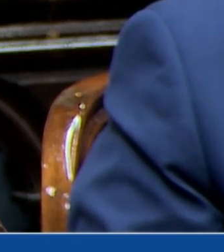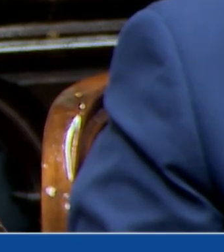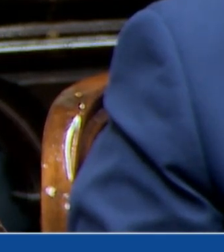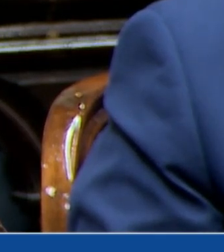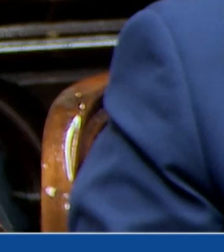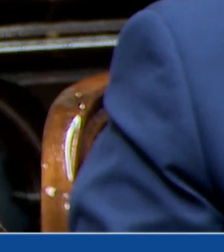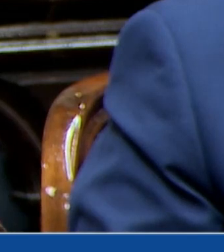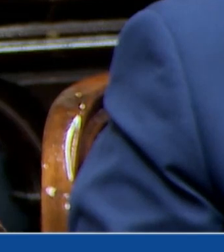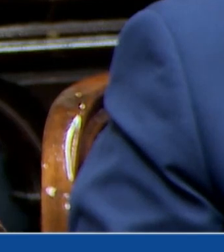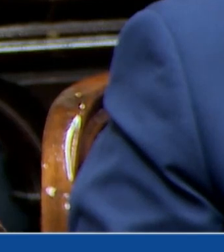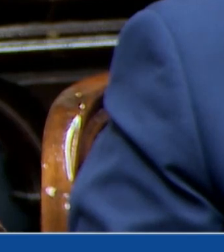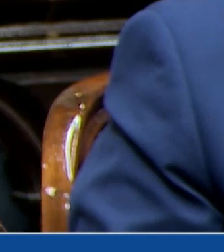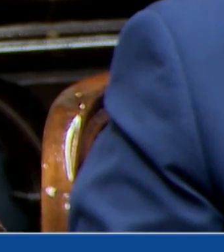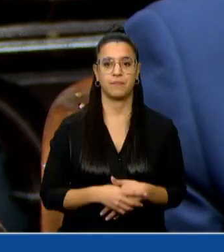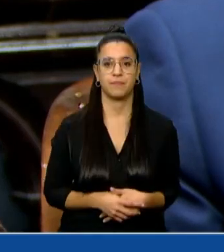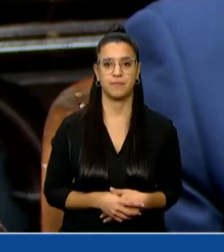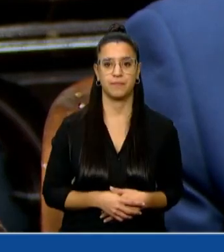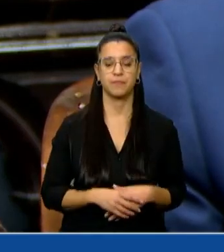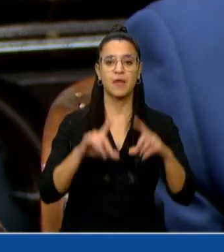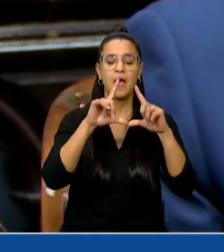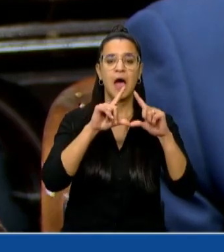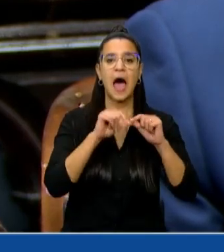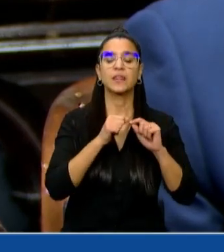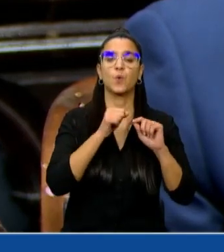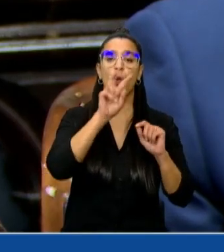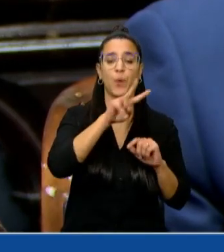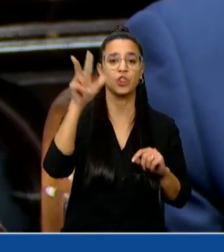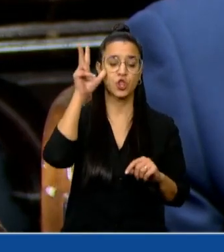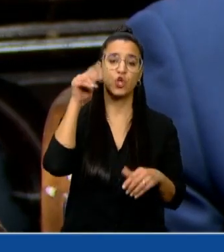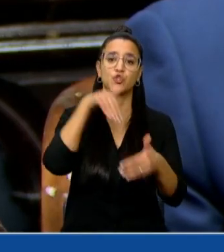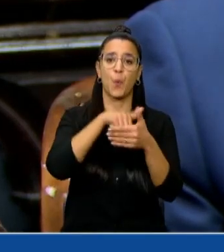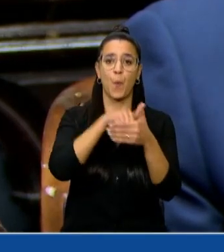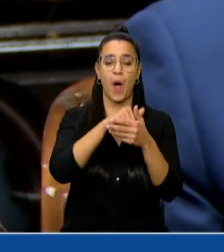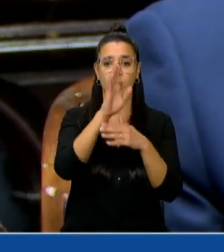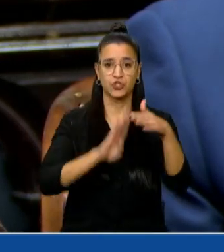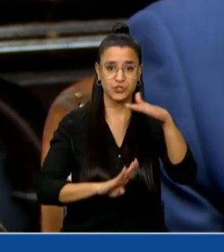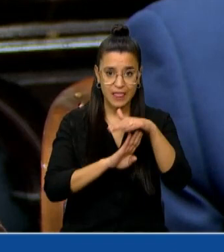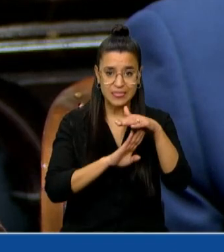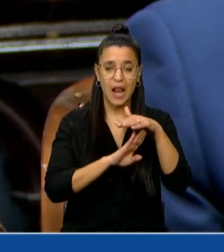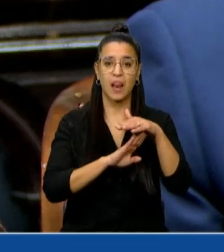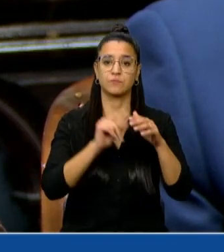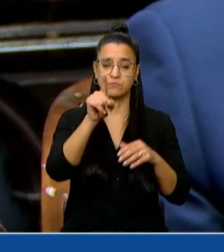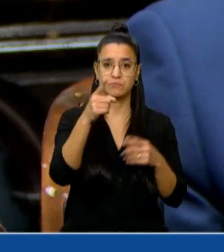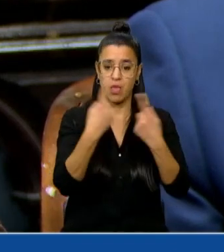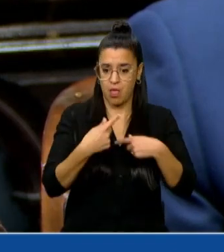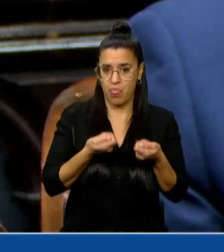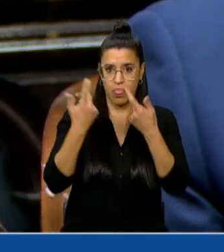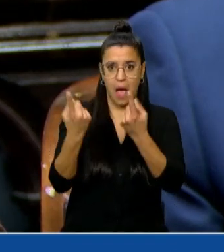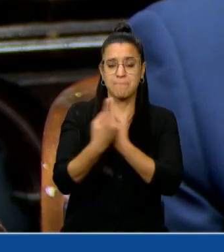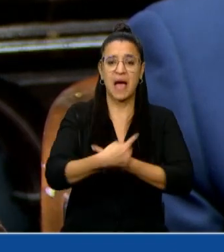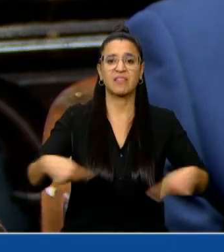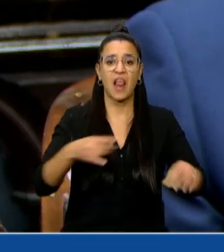desactualizado. El artículo 28 encomienda al Banco Central a promover de material